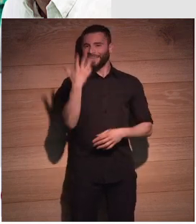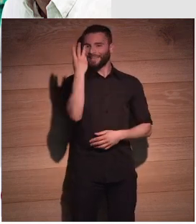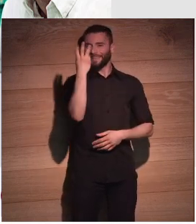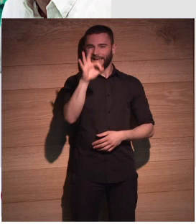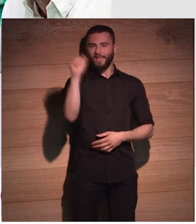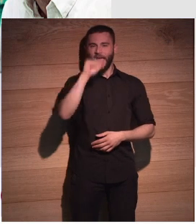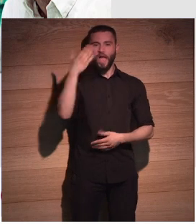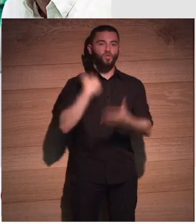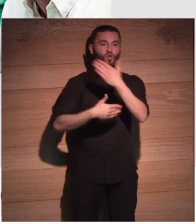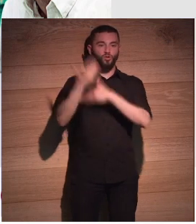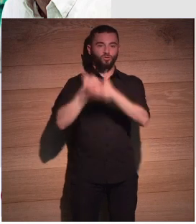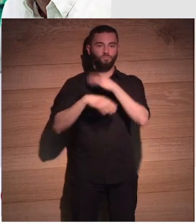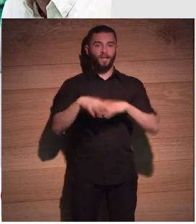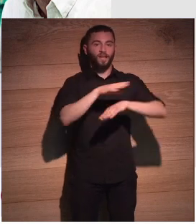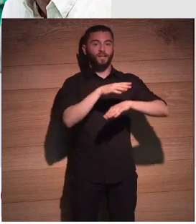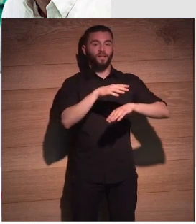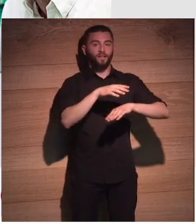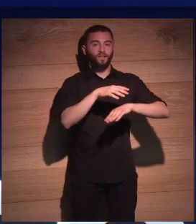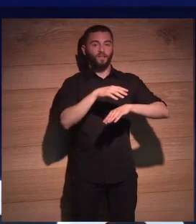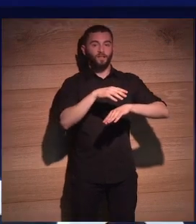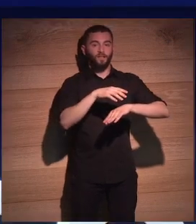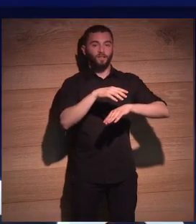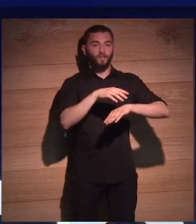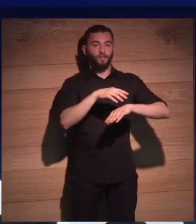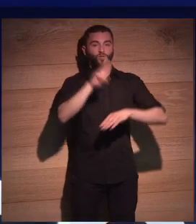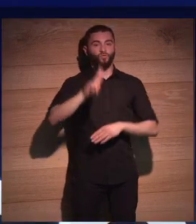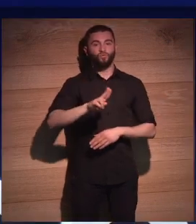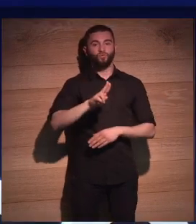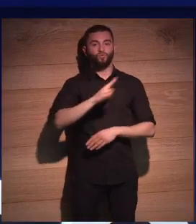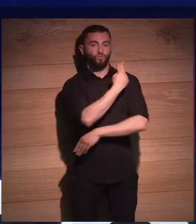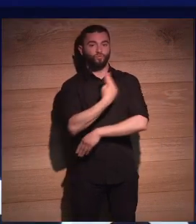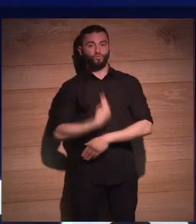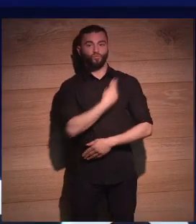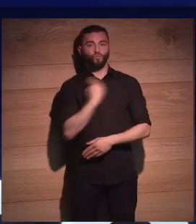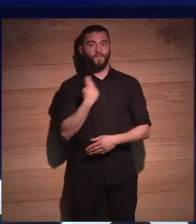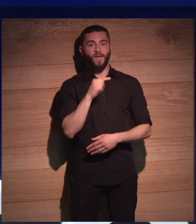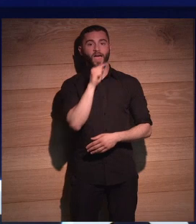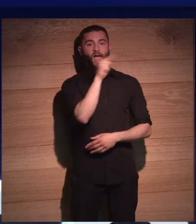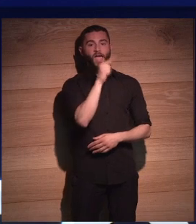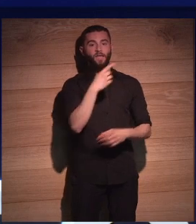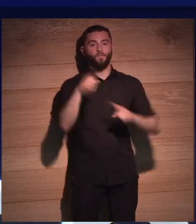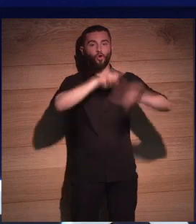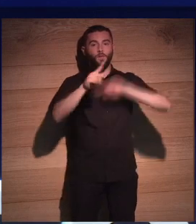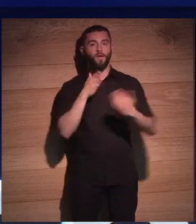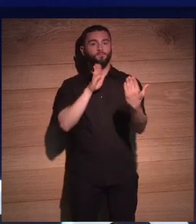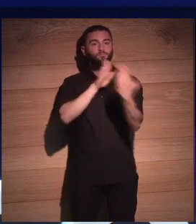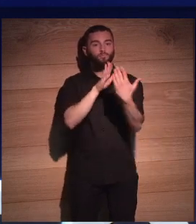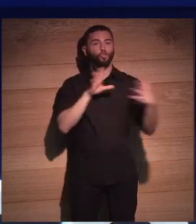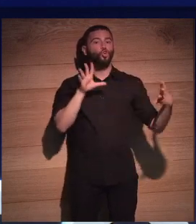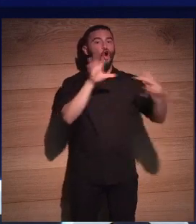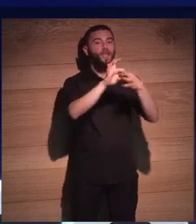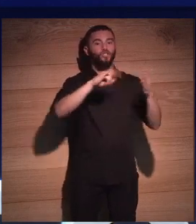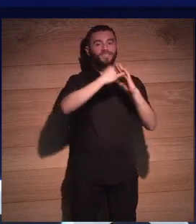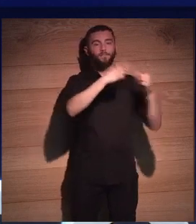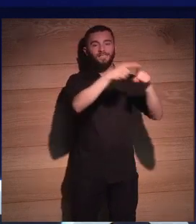años, en el CERN en Suiza, se enfrentó a un problema de conexión de diferentes sistemas